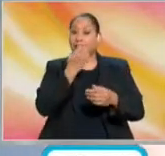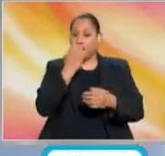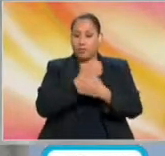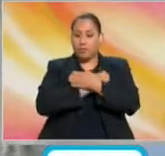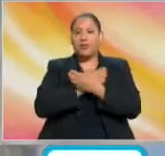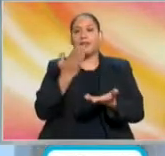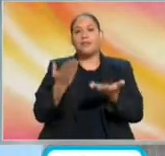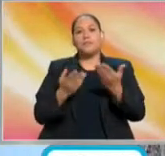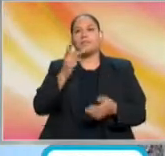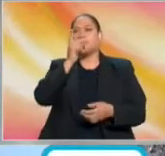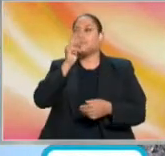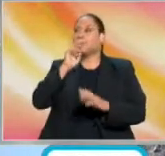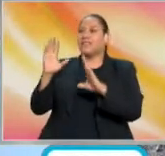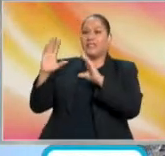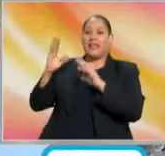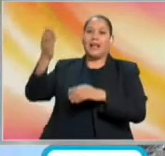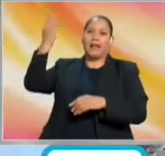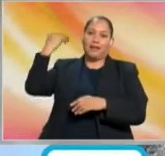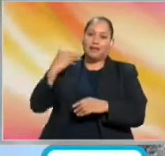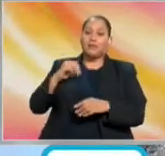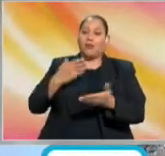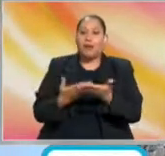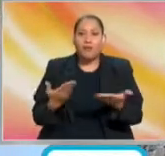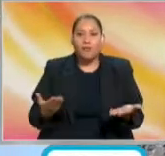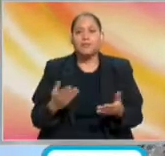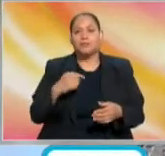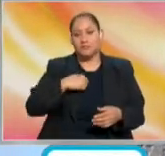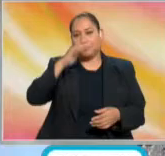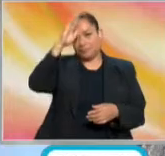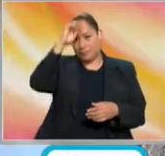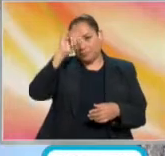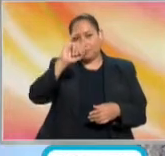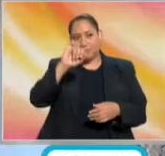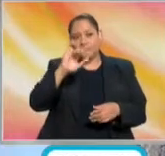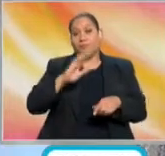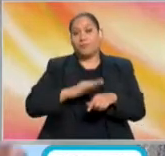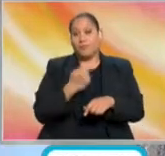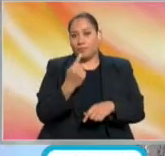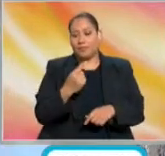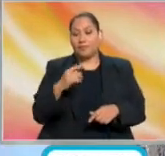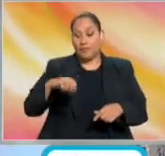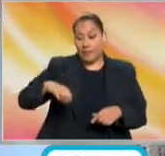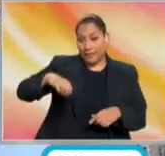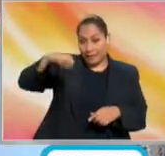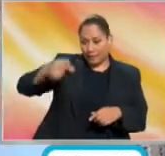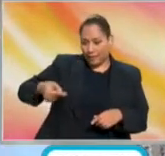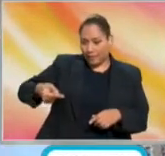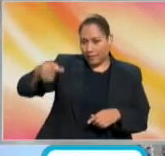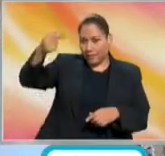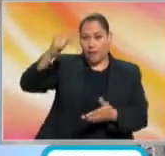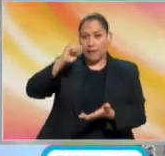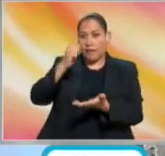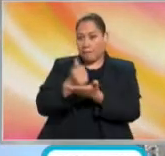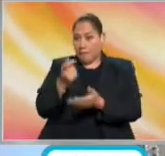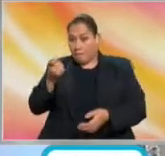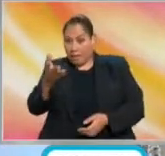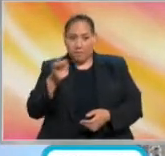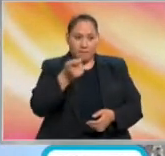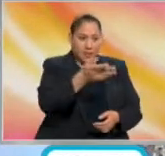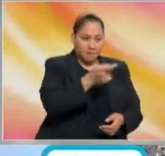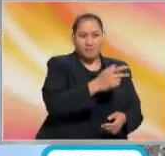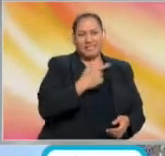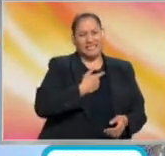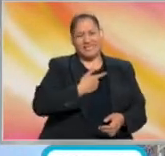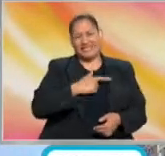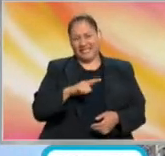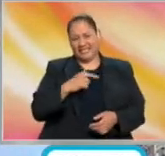de tu generación. Yo estoy muy de acuerdo porque, vamos, en cuanto a edades, así como etiquetar a generaciones, no me gusta